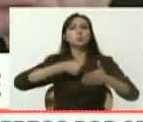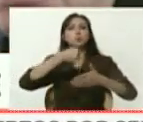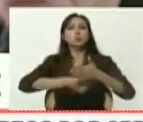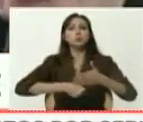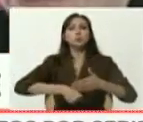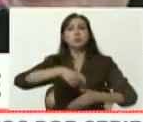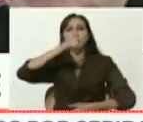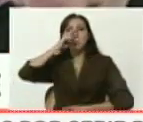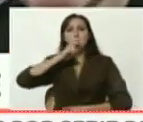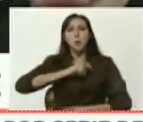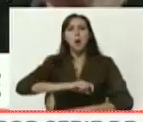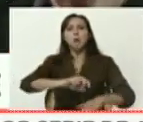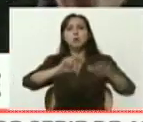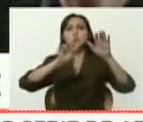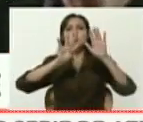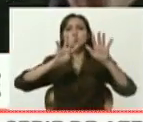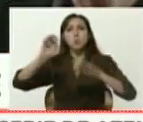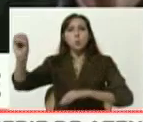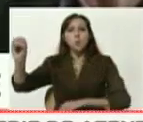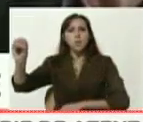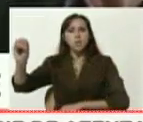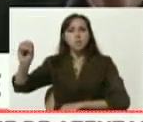90,